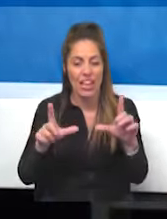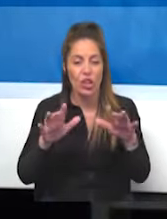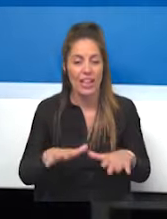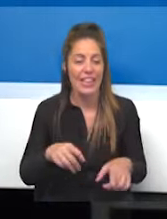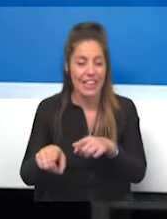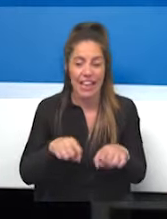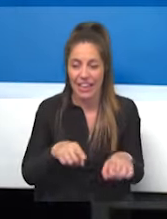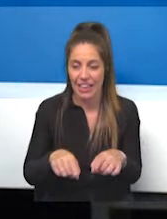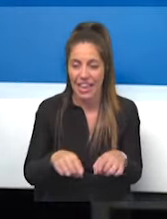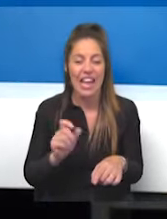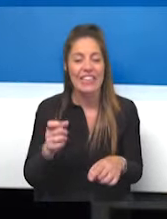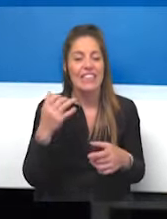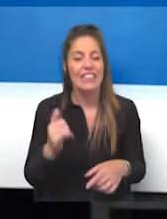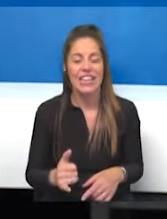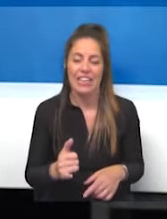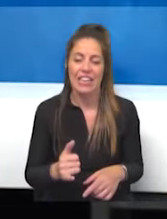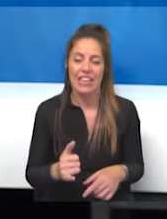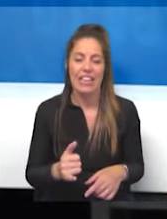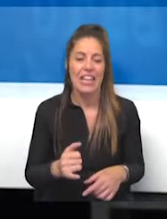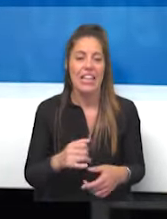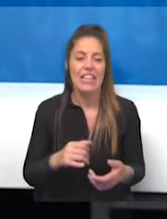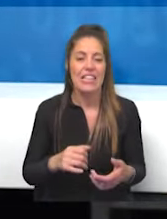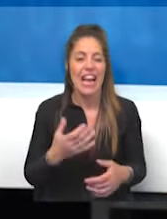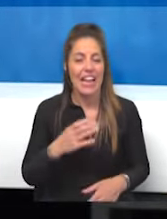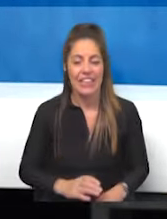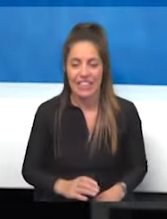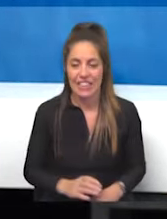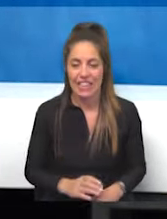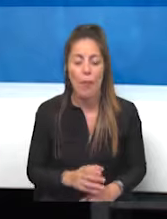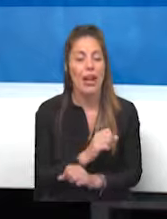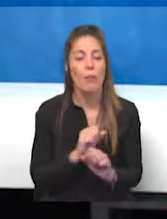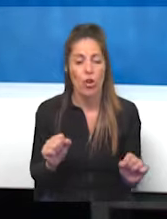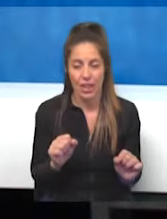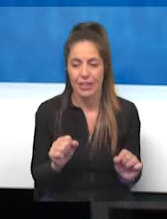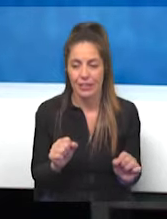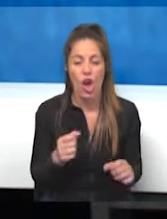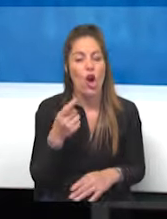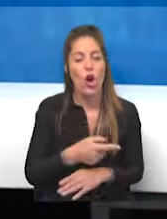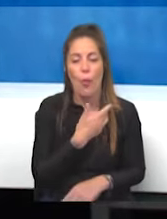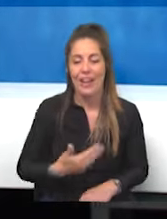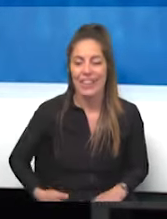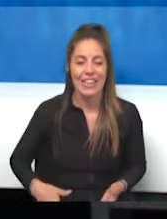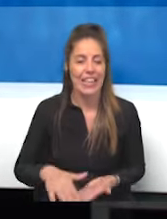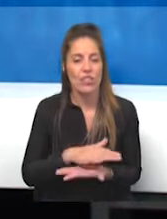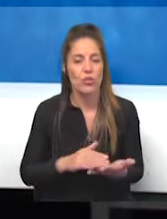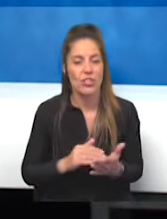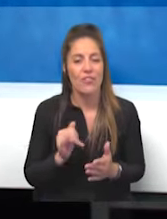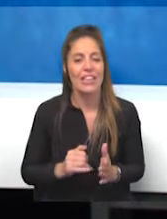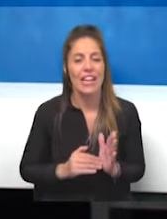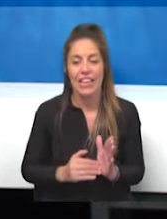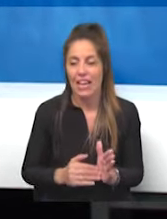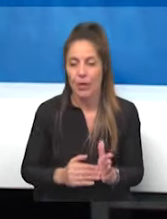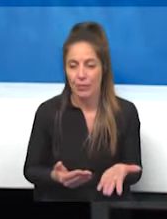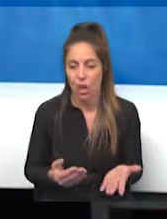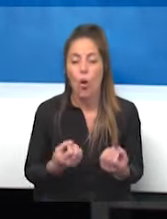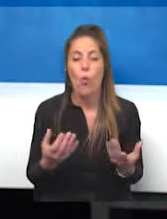carrera quién tiene las condiciones para gobernar en las circunstancias que se va a tener que gobernar